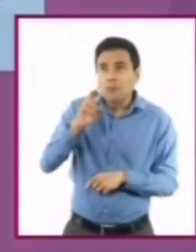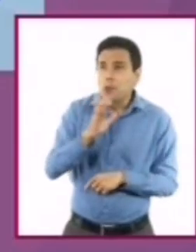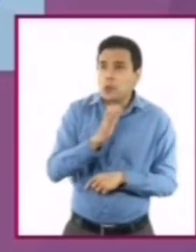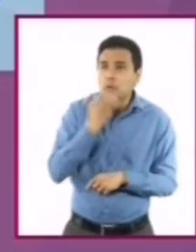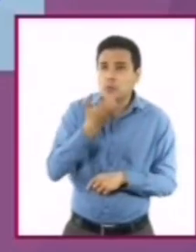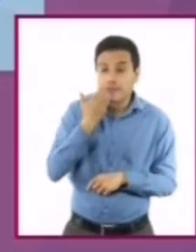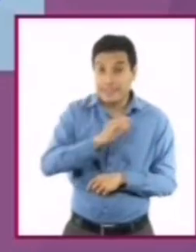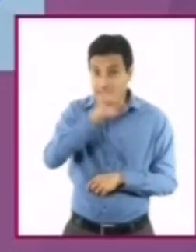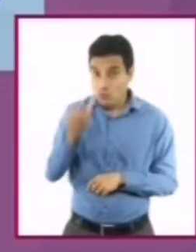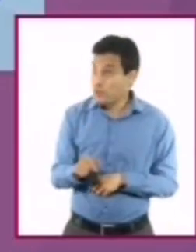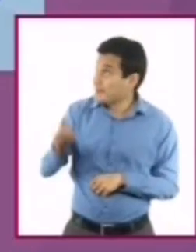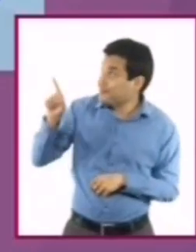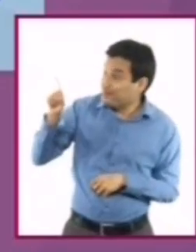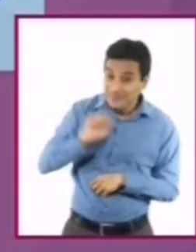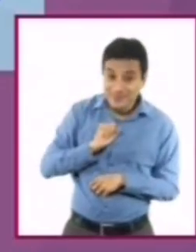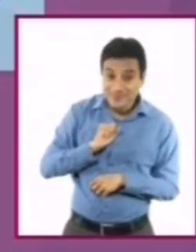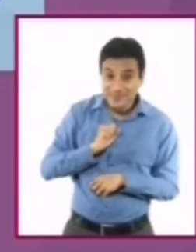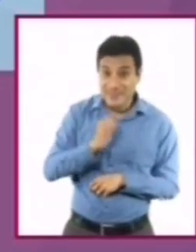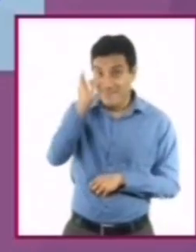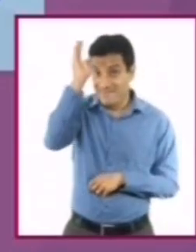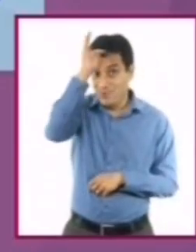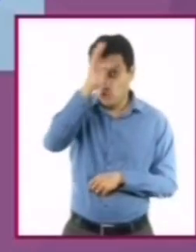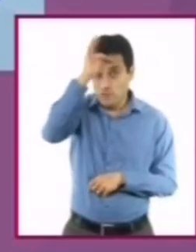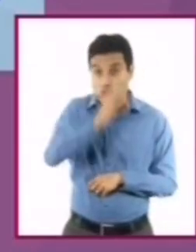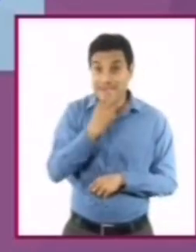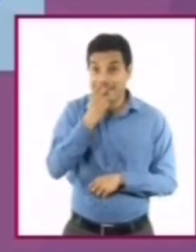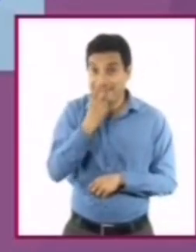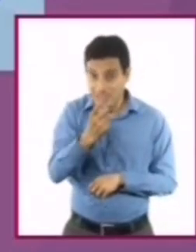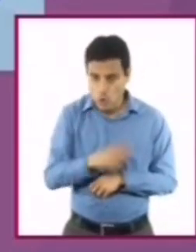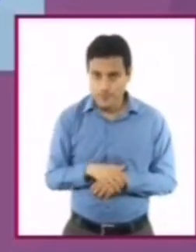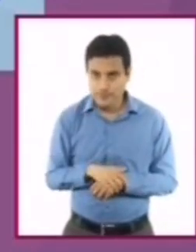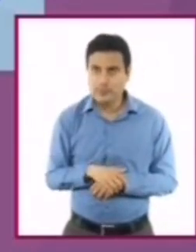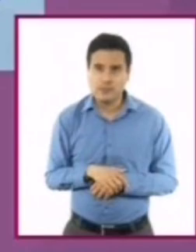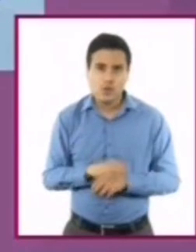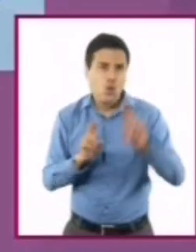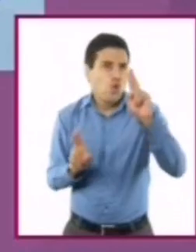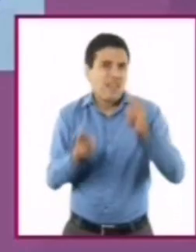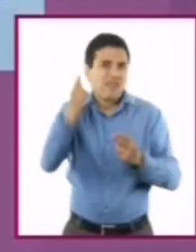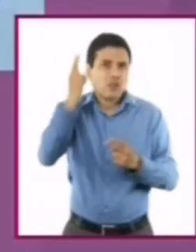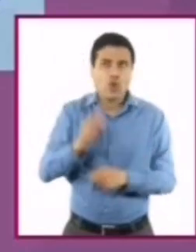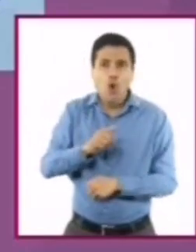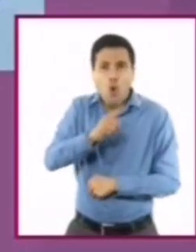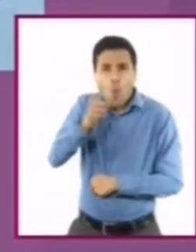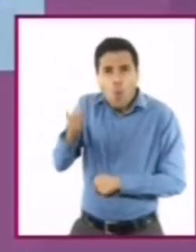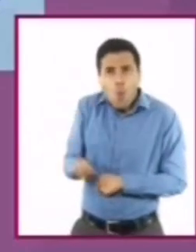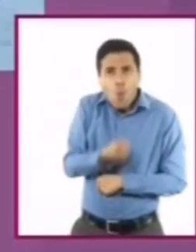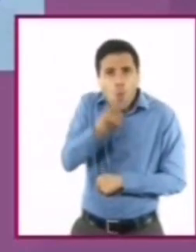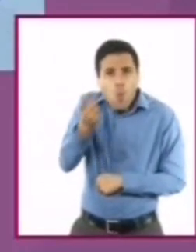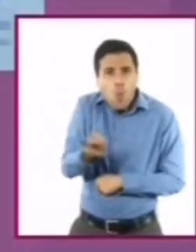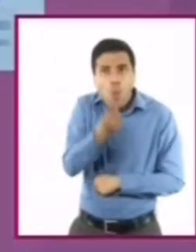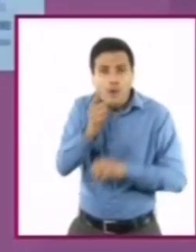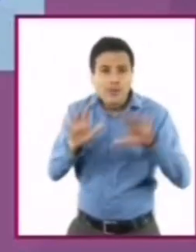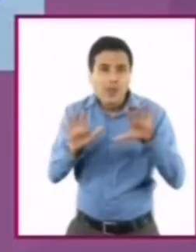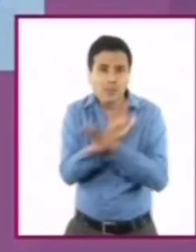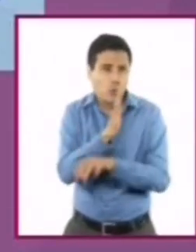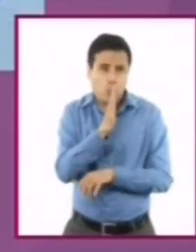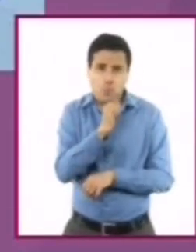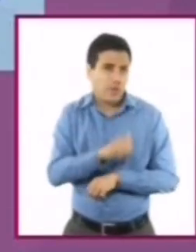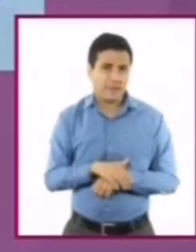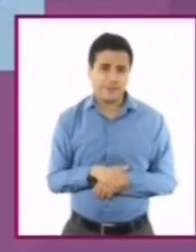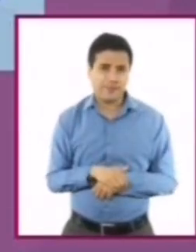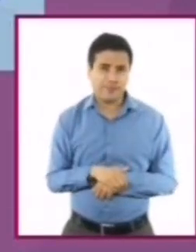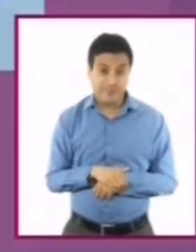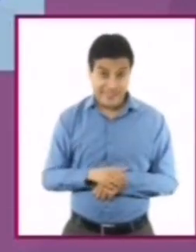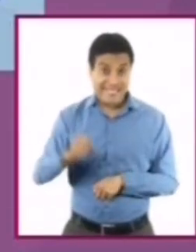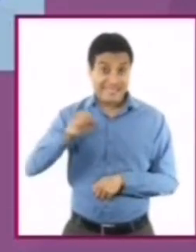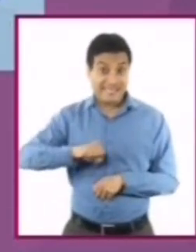el filósofo griego Aristóteles concluyó que el universo era eterno, inalterable y estático. En